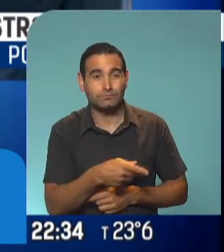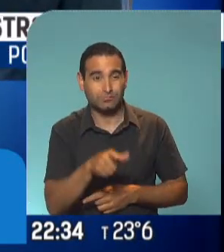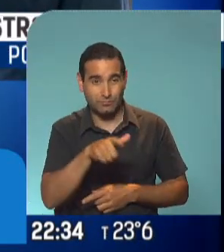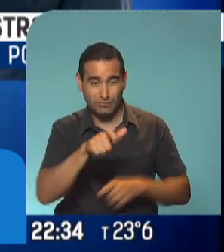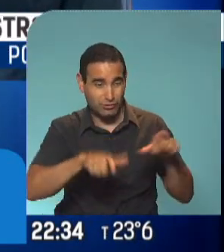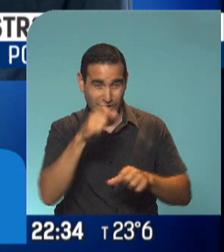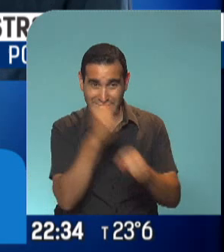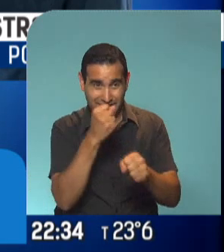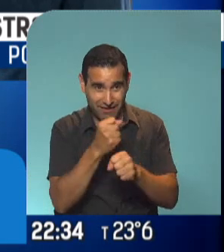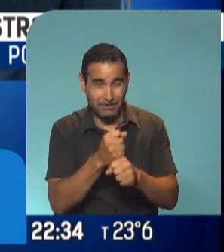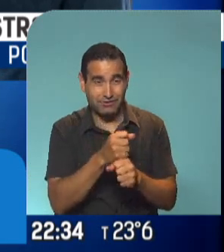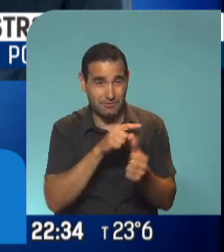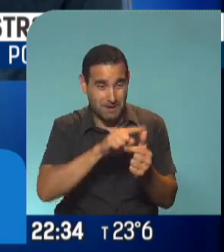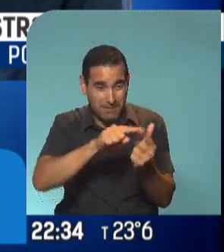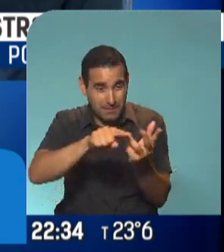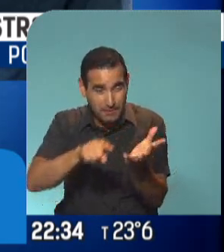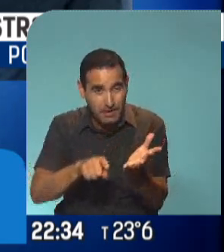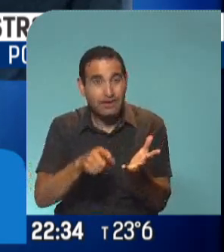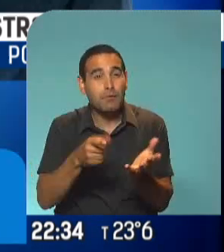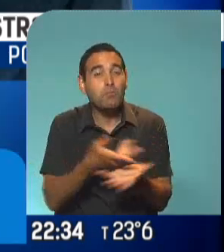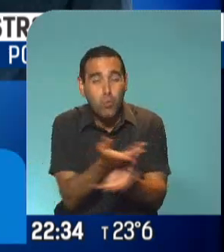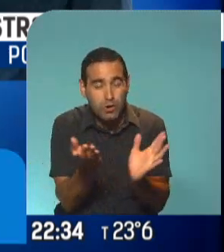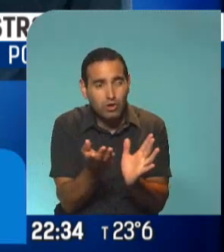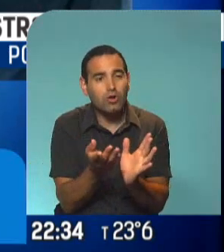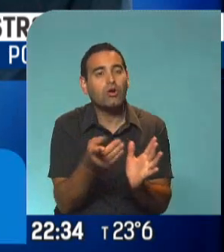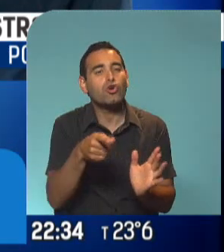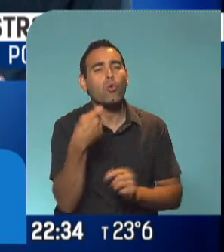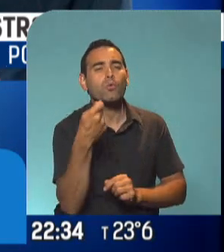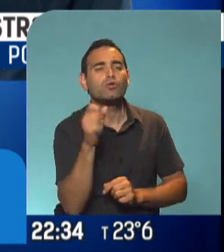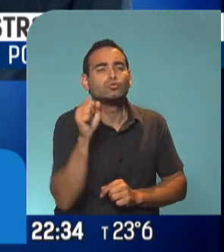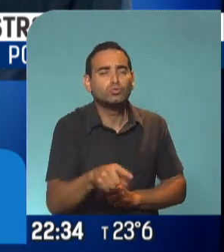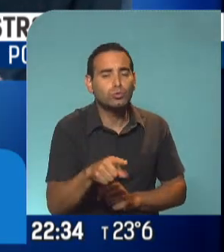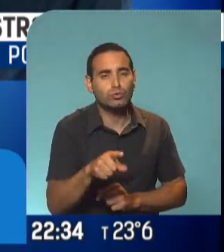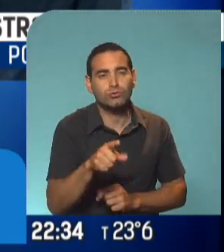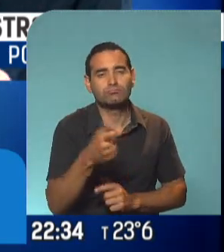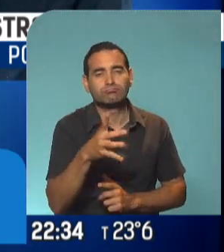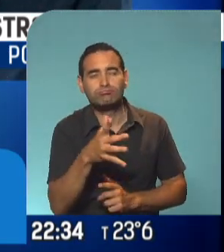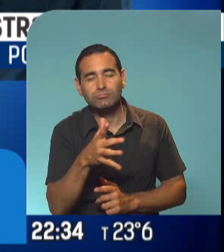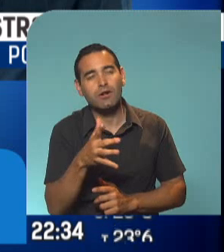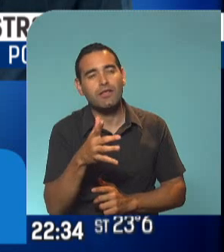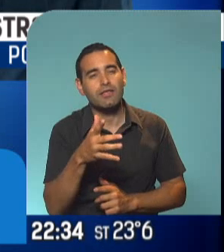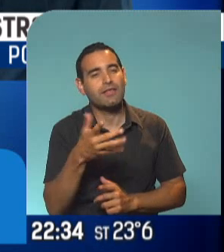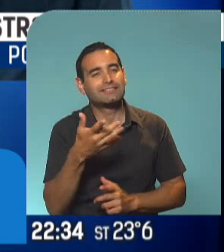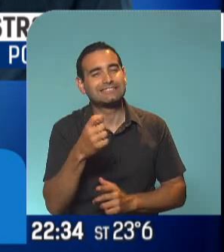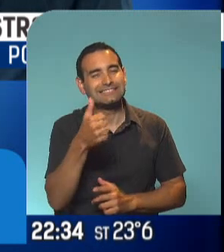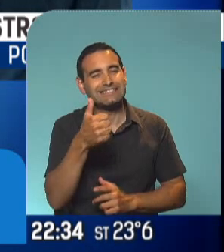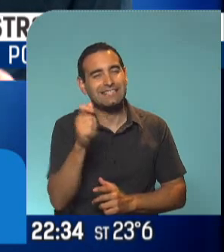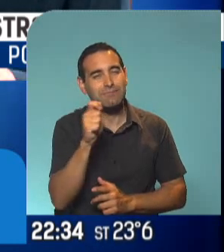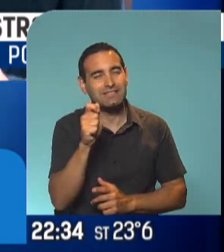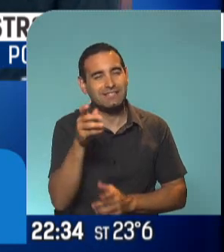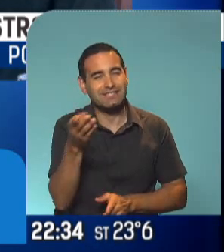del trabajo del personal del empleo público, sus jubilaciones actualmente son calculadas en base a sus 6 últimos